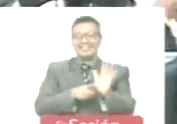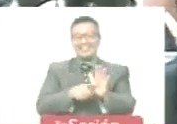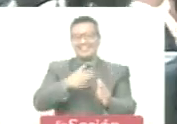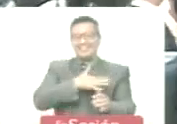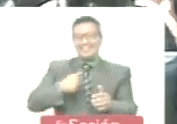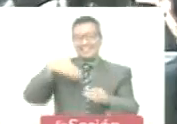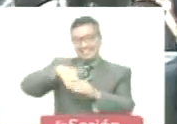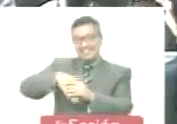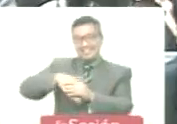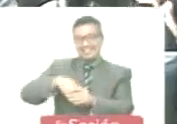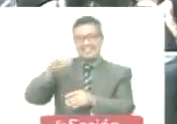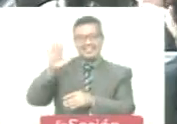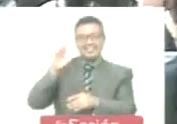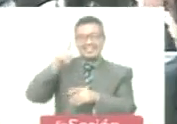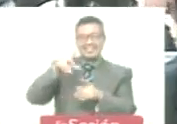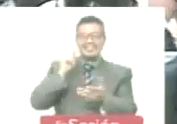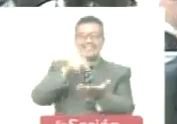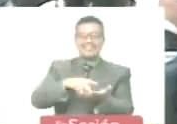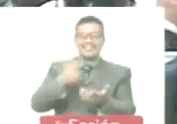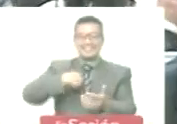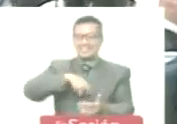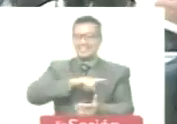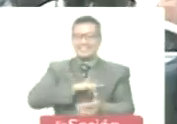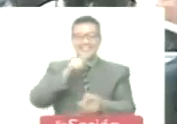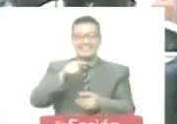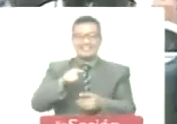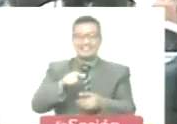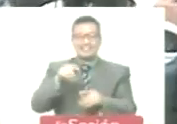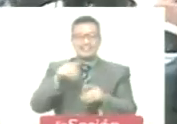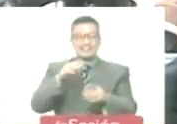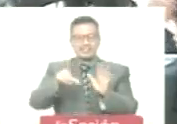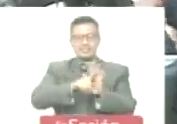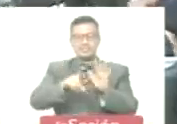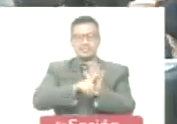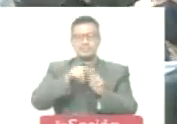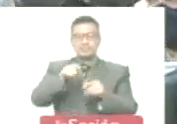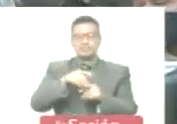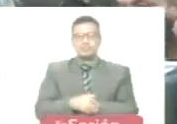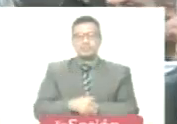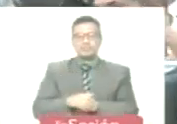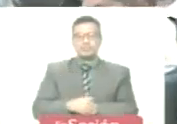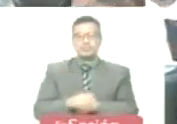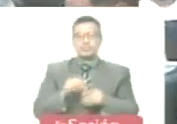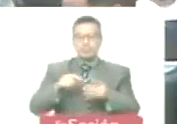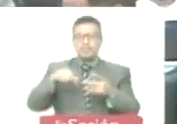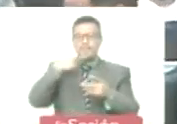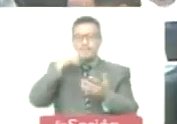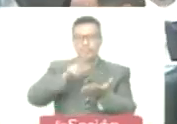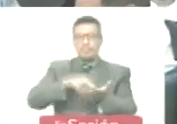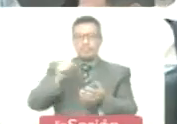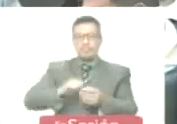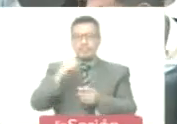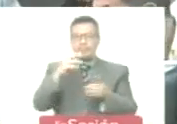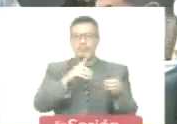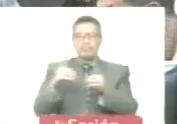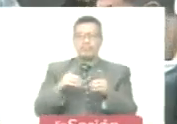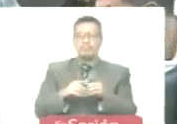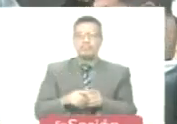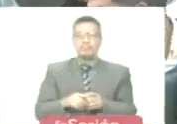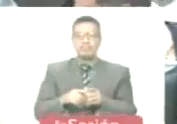quieren votarlo por mayoría, ejerzan su mayoría. Nosotros estamos proponiendo que hagamos una ley de esta característica con el consenso necesario para ser aprobada en primera discusión. Por eso